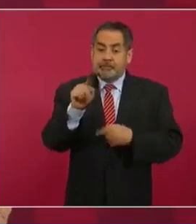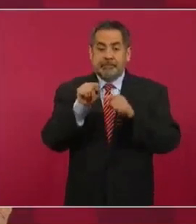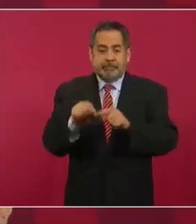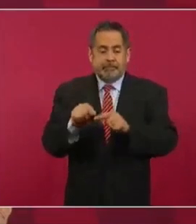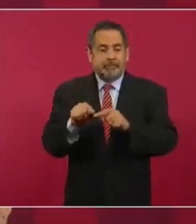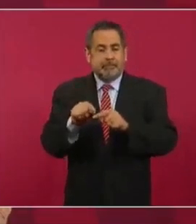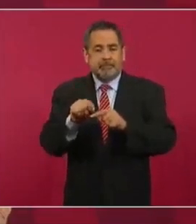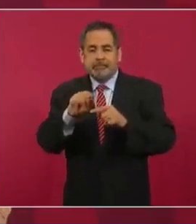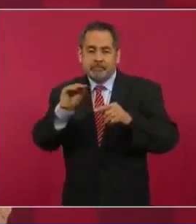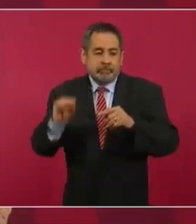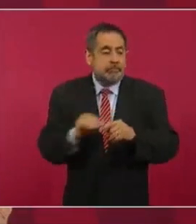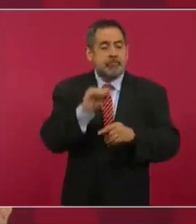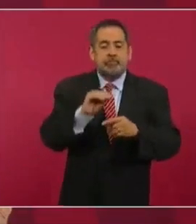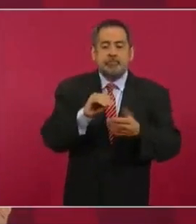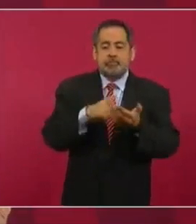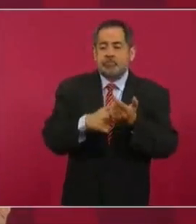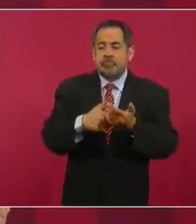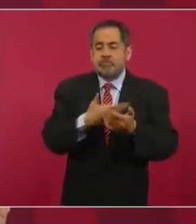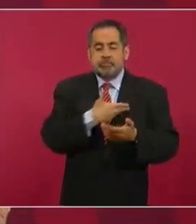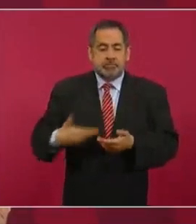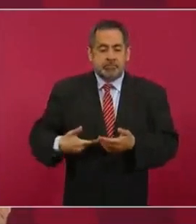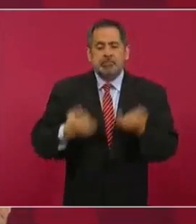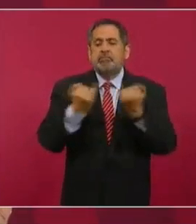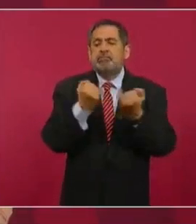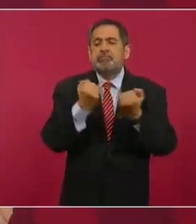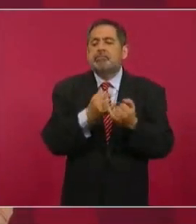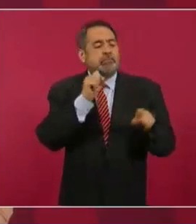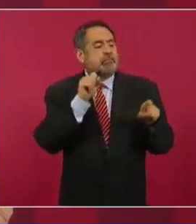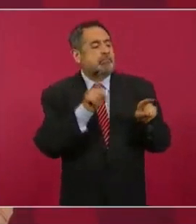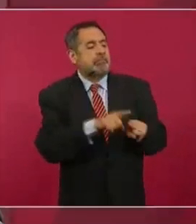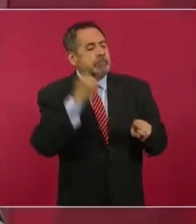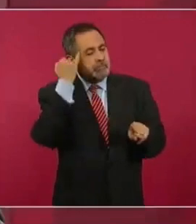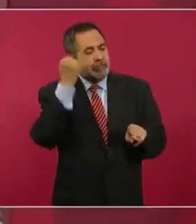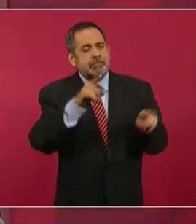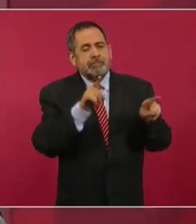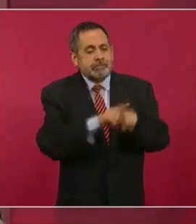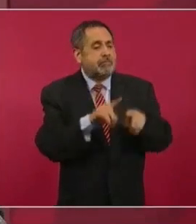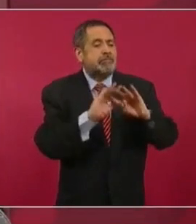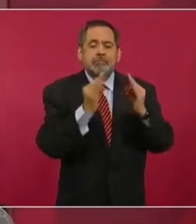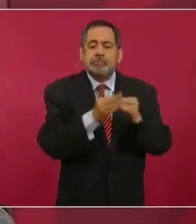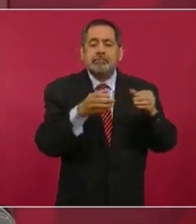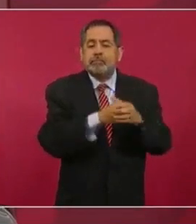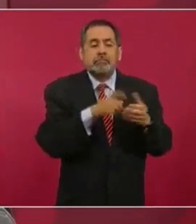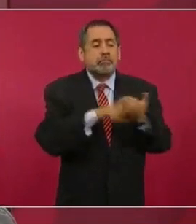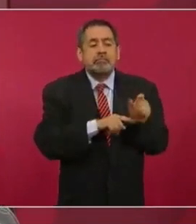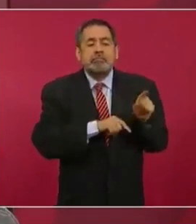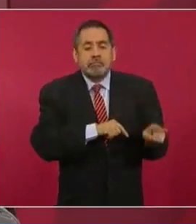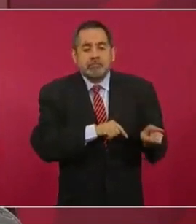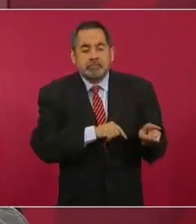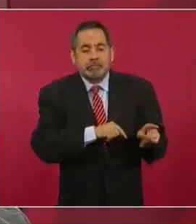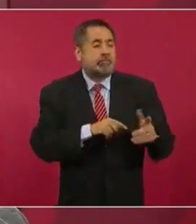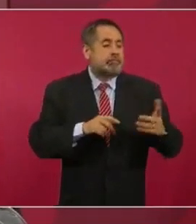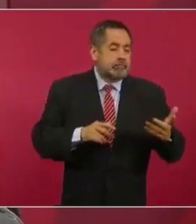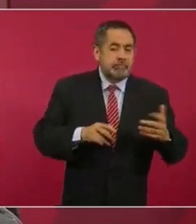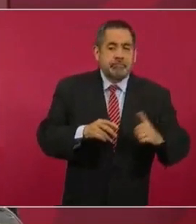pues cree en eso, ¿no? Era parte de ese grupo y es el que rescata